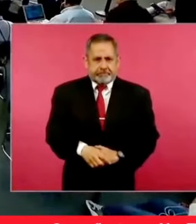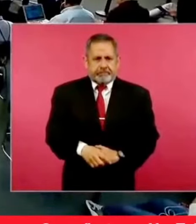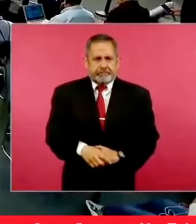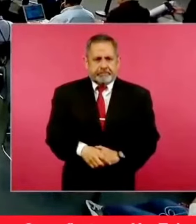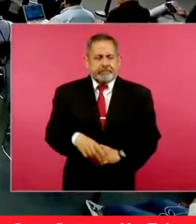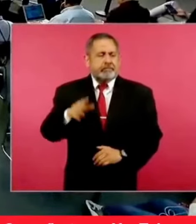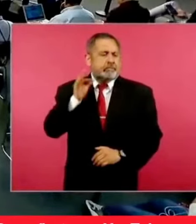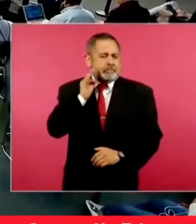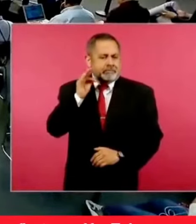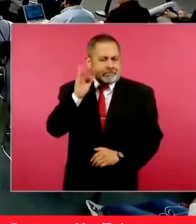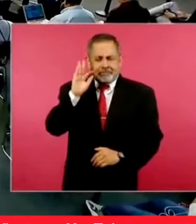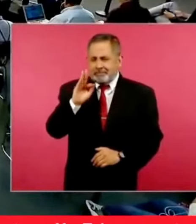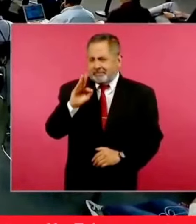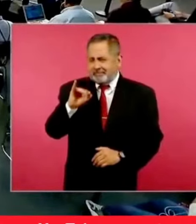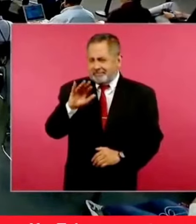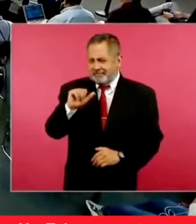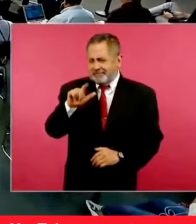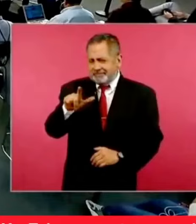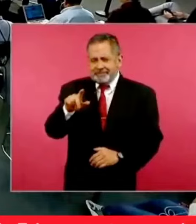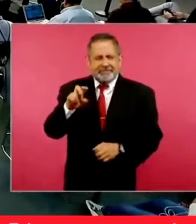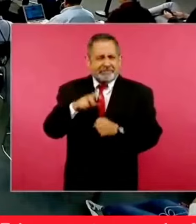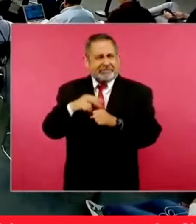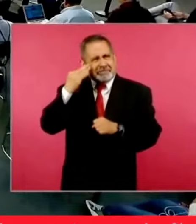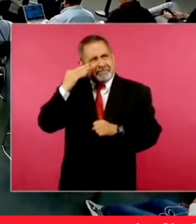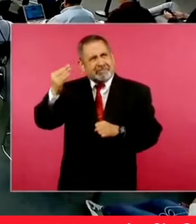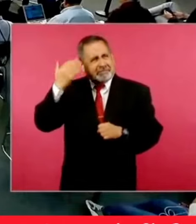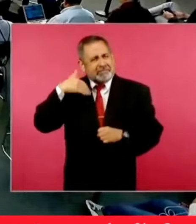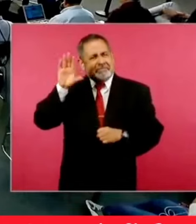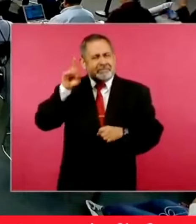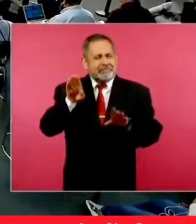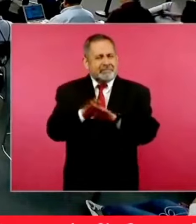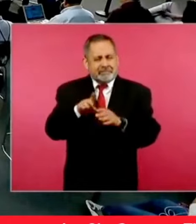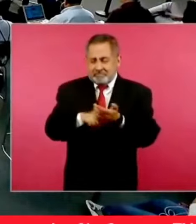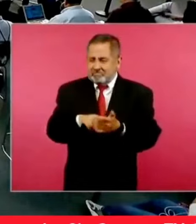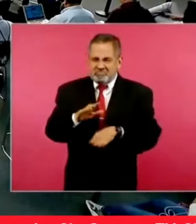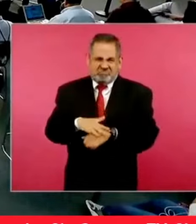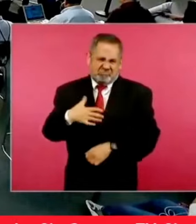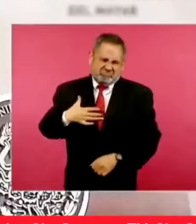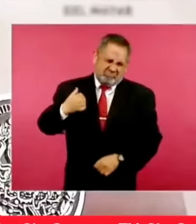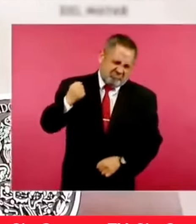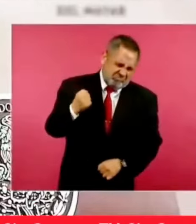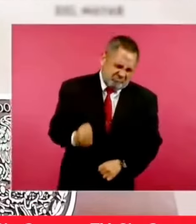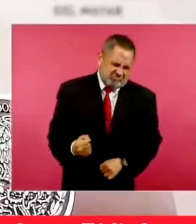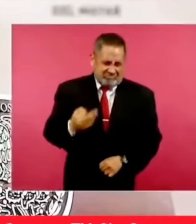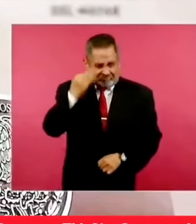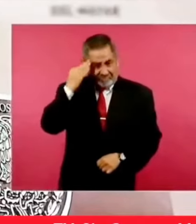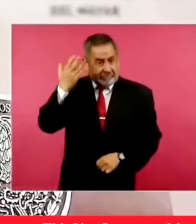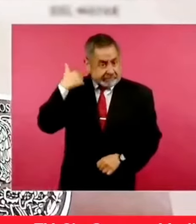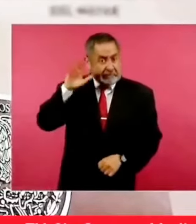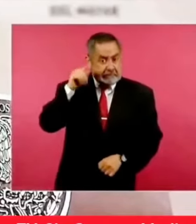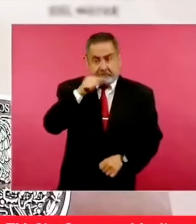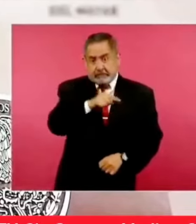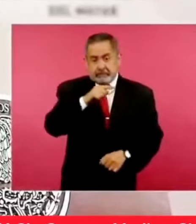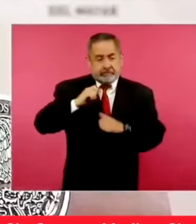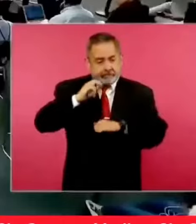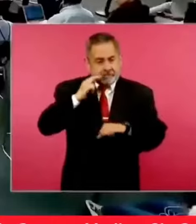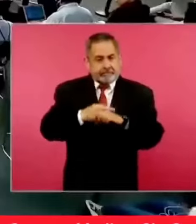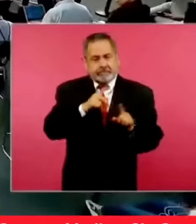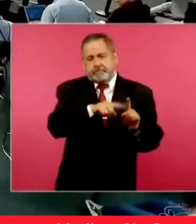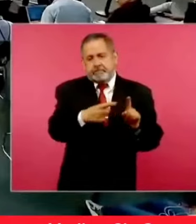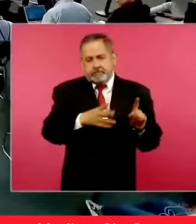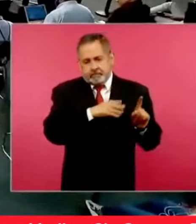Fiscal de Hierro. En la época de más autoritarismo en México. Pues él